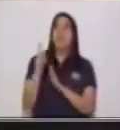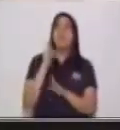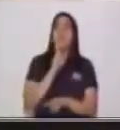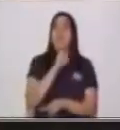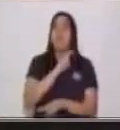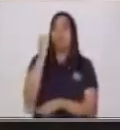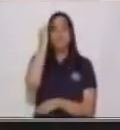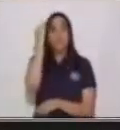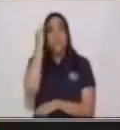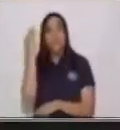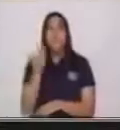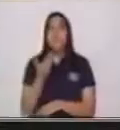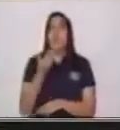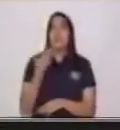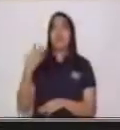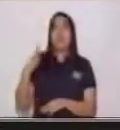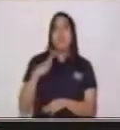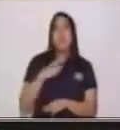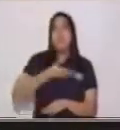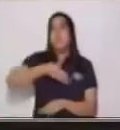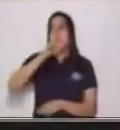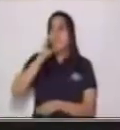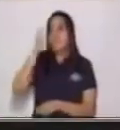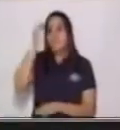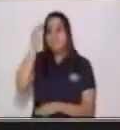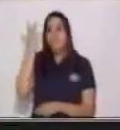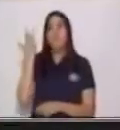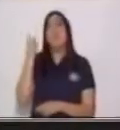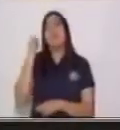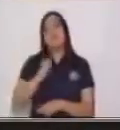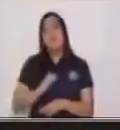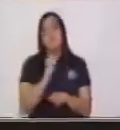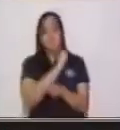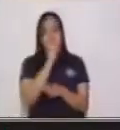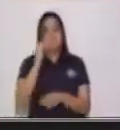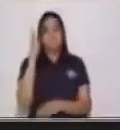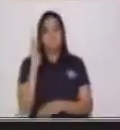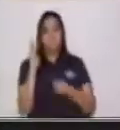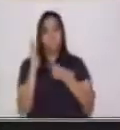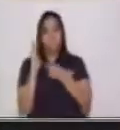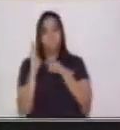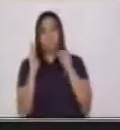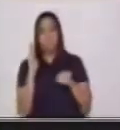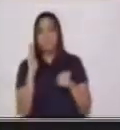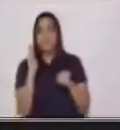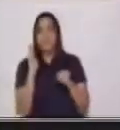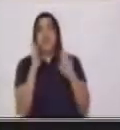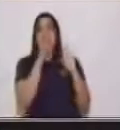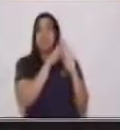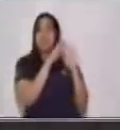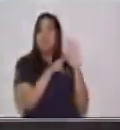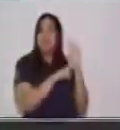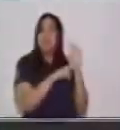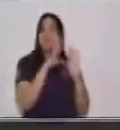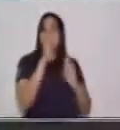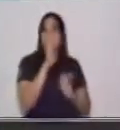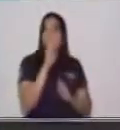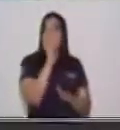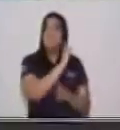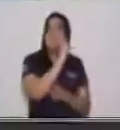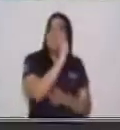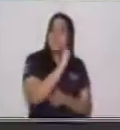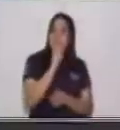bebemos, habían y debíamos se deben escribir con B. Regla número 4. Se escriben